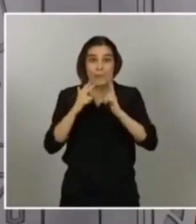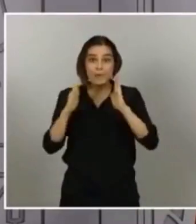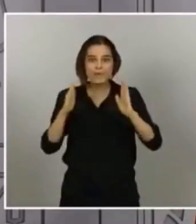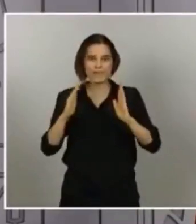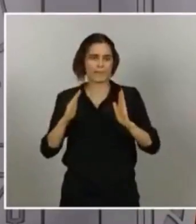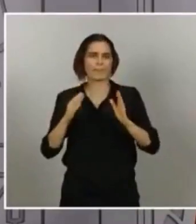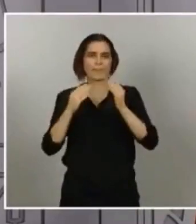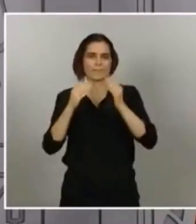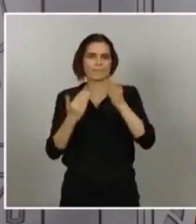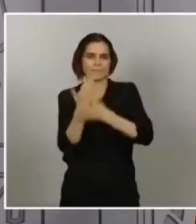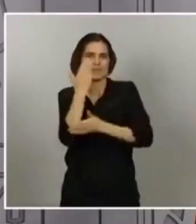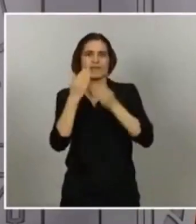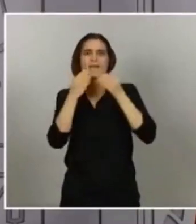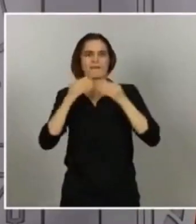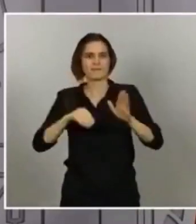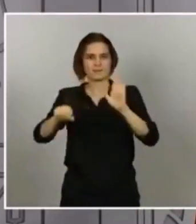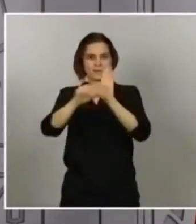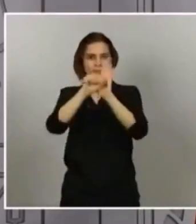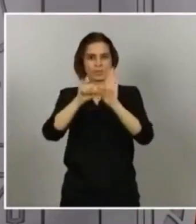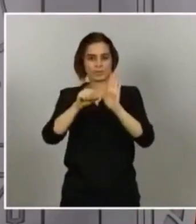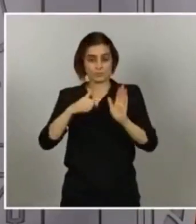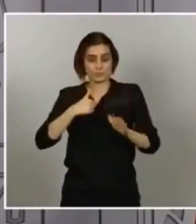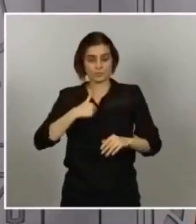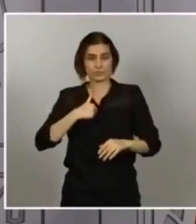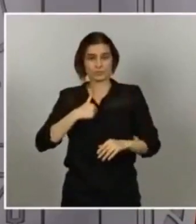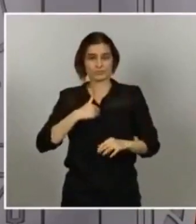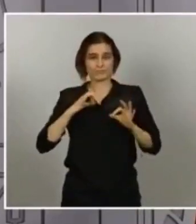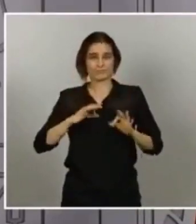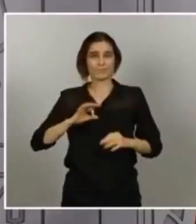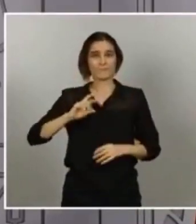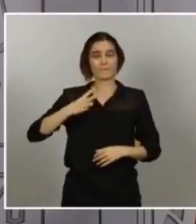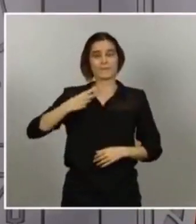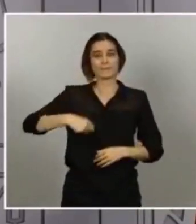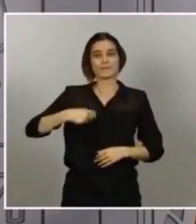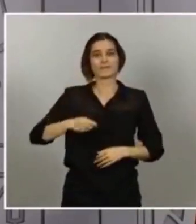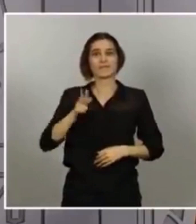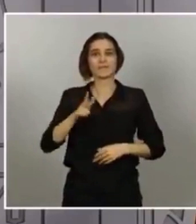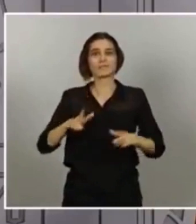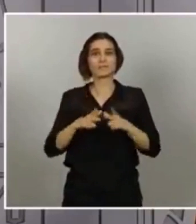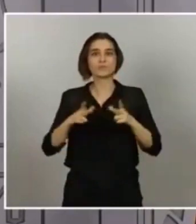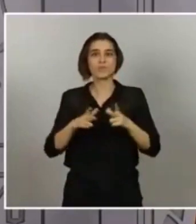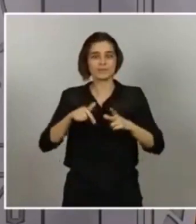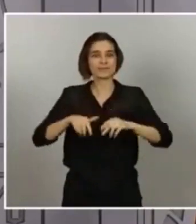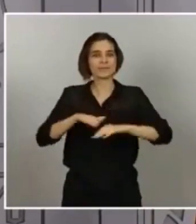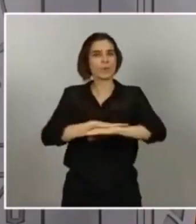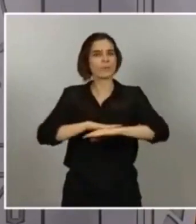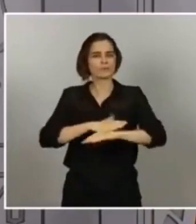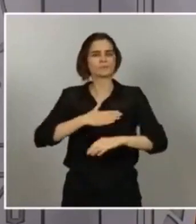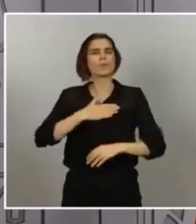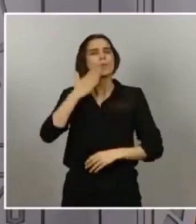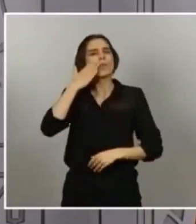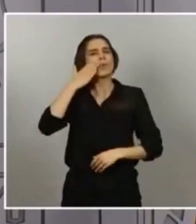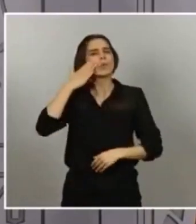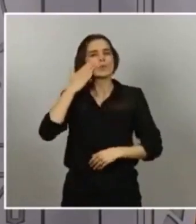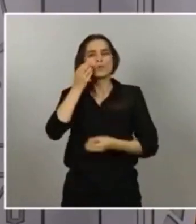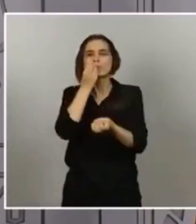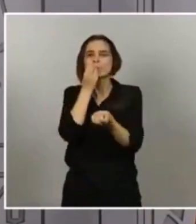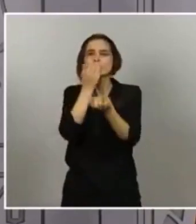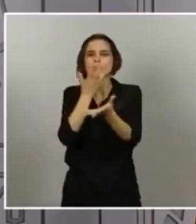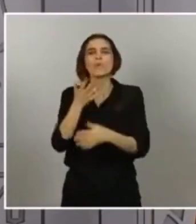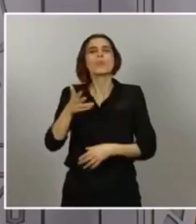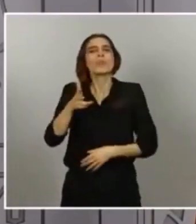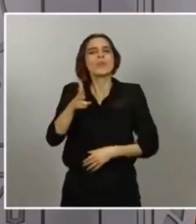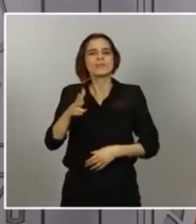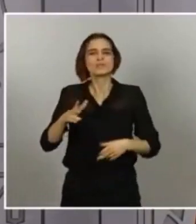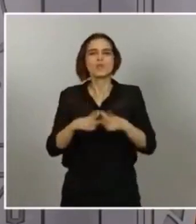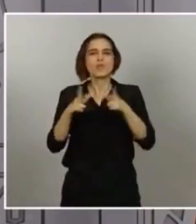Para mí es un honor, como vicepresidente de Derechos Sociales de este Gobierno, anunciar que hoy nace un nuevo derecho social en España.